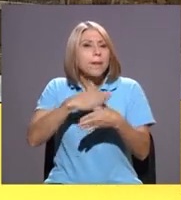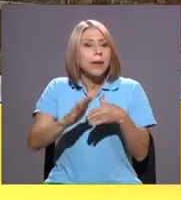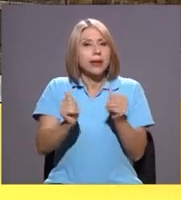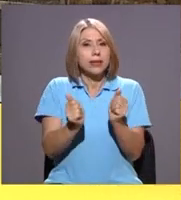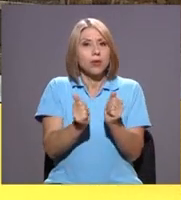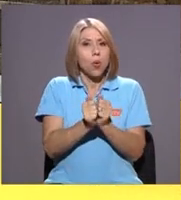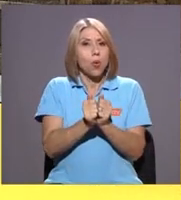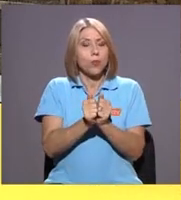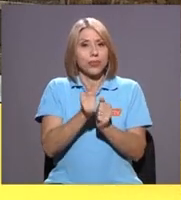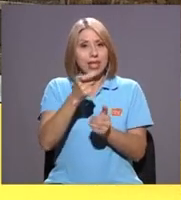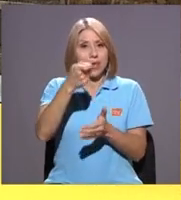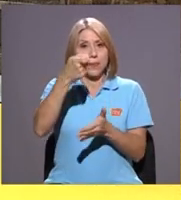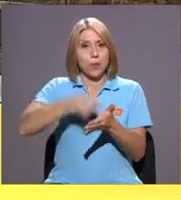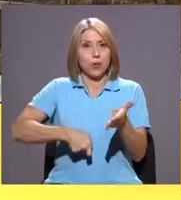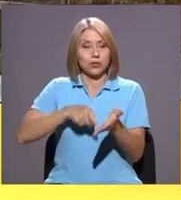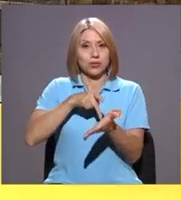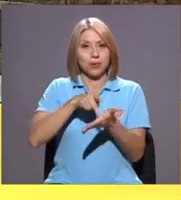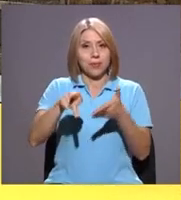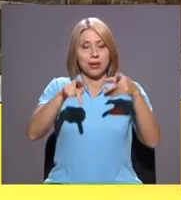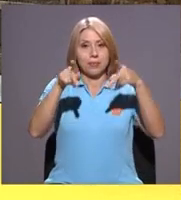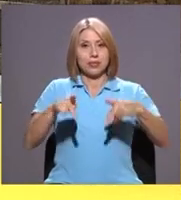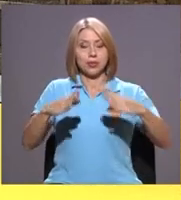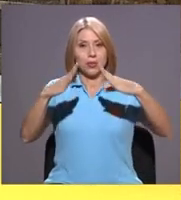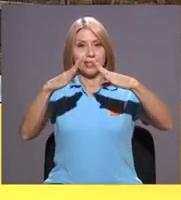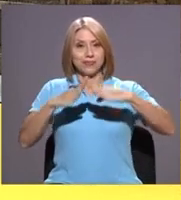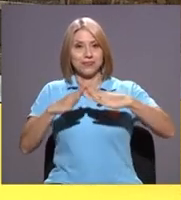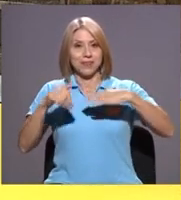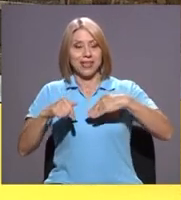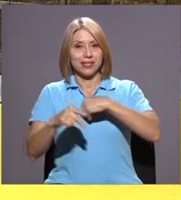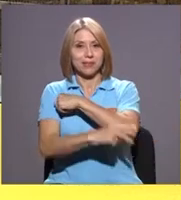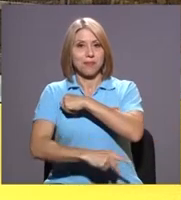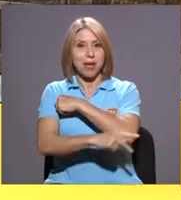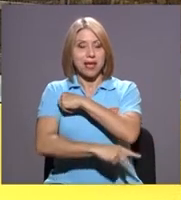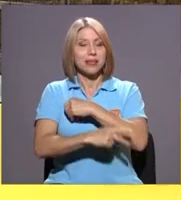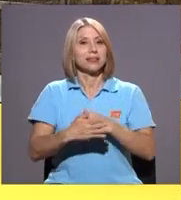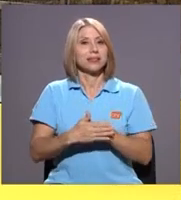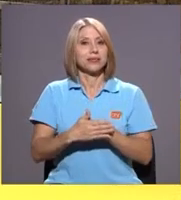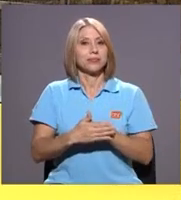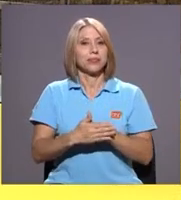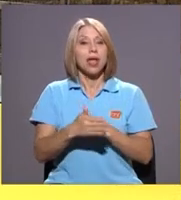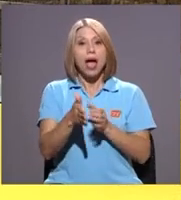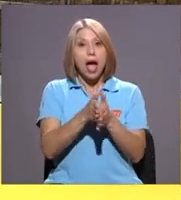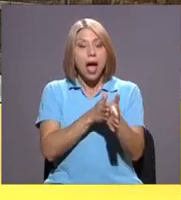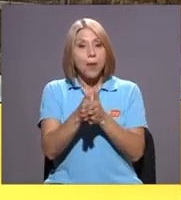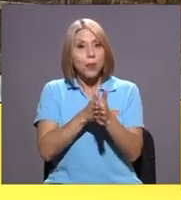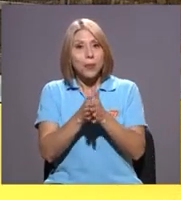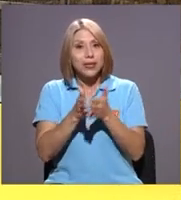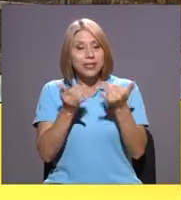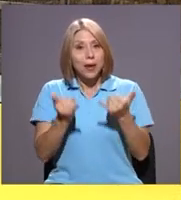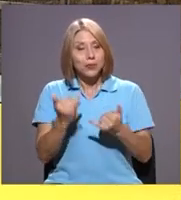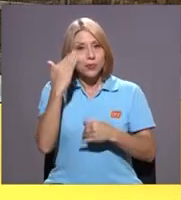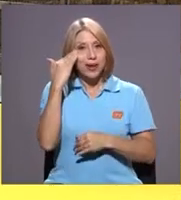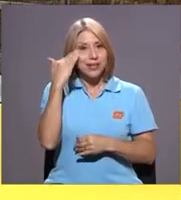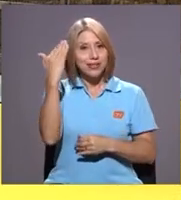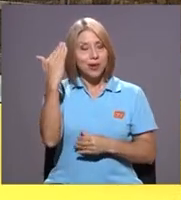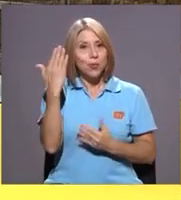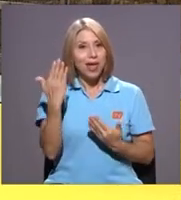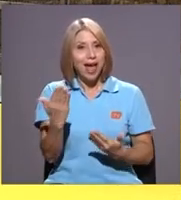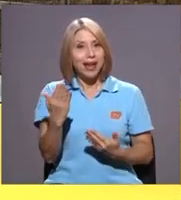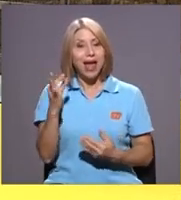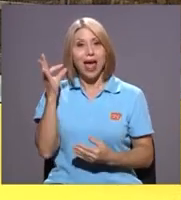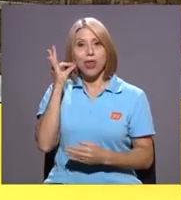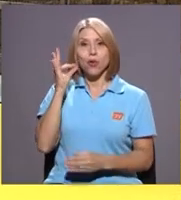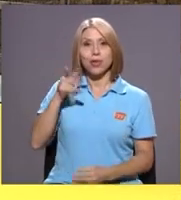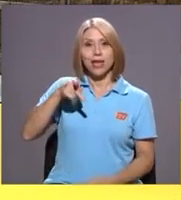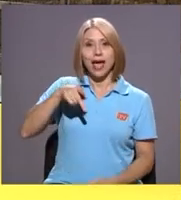los impuestos que tributan los habitantes de este país. Aprovechamos para saludar a doña